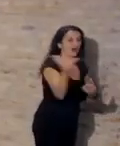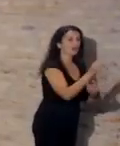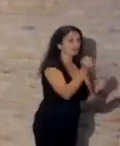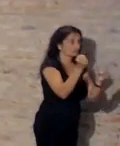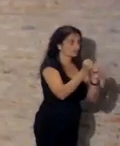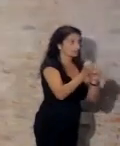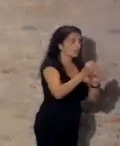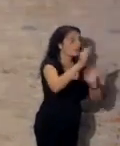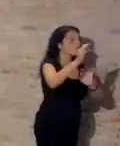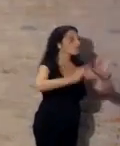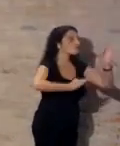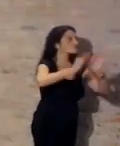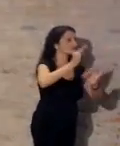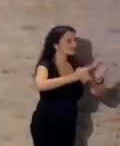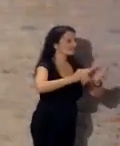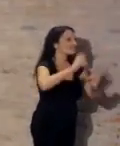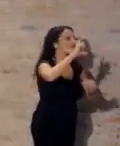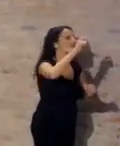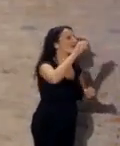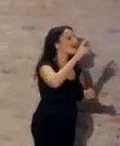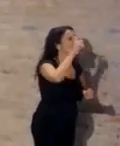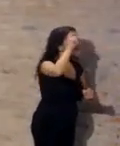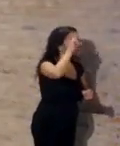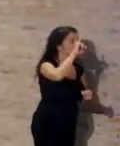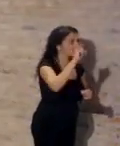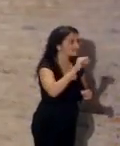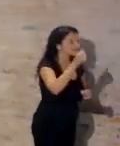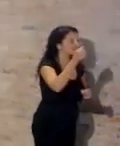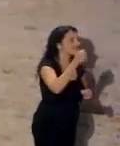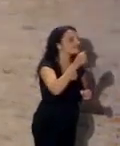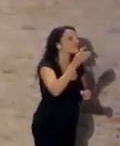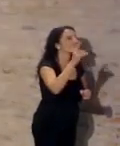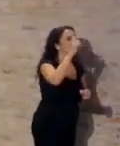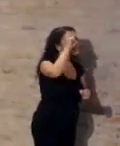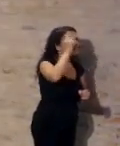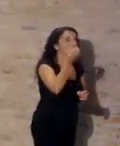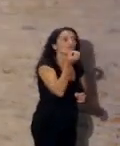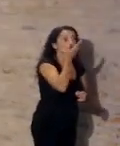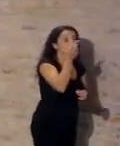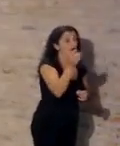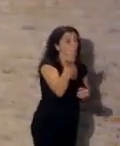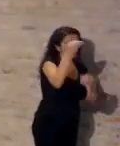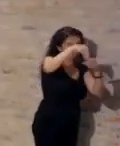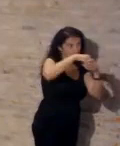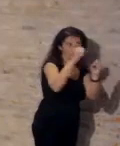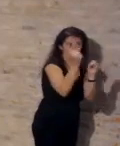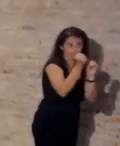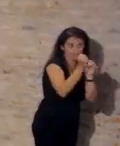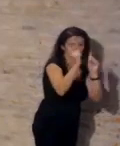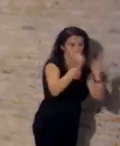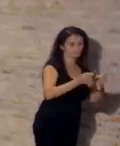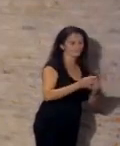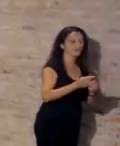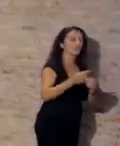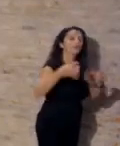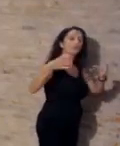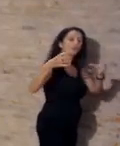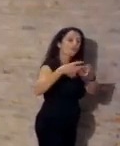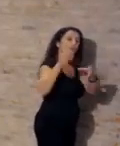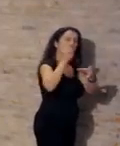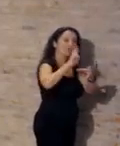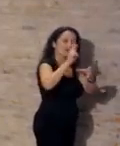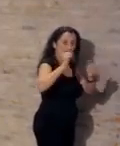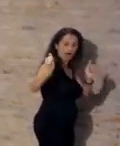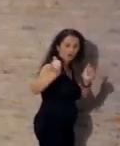especial a cabeza de flor que es el proyecto por la igualdad de género que está dentro de este mismo espacio a mis compañeras de